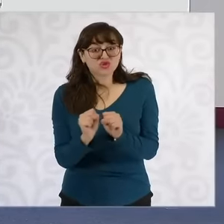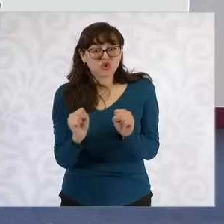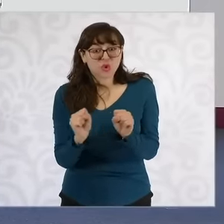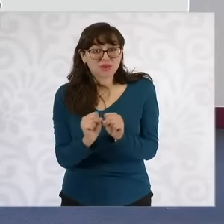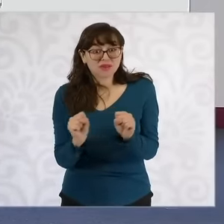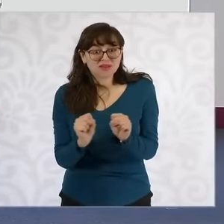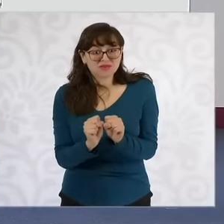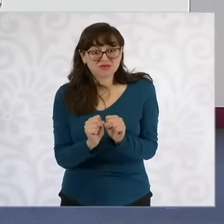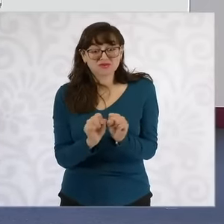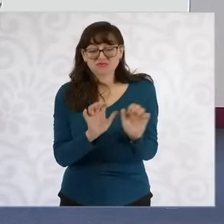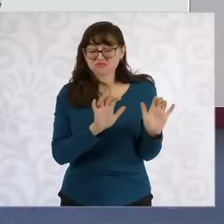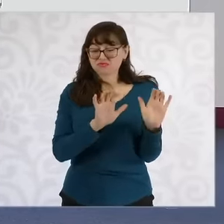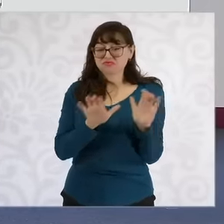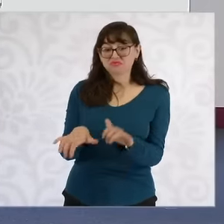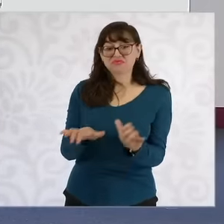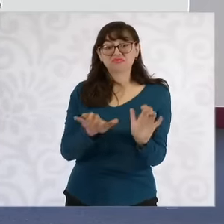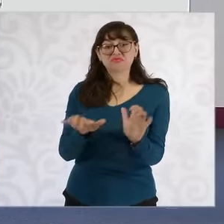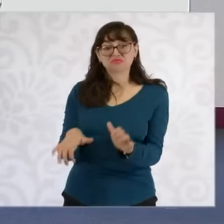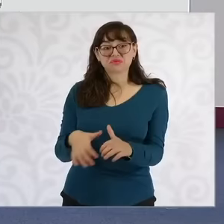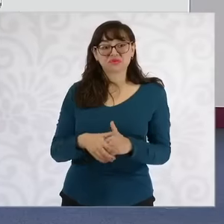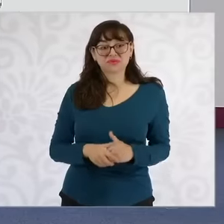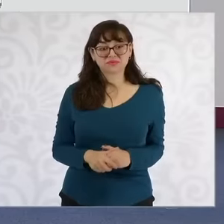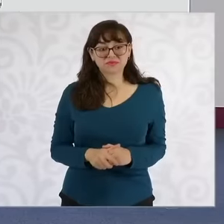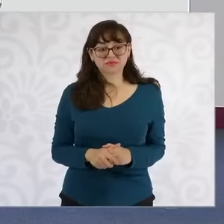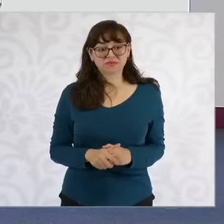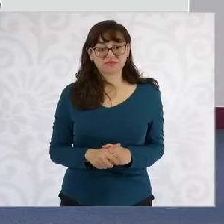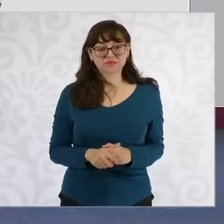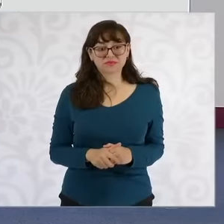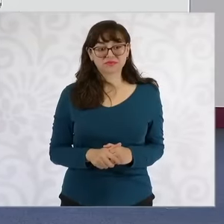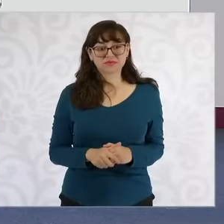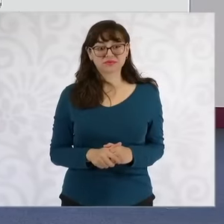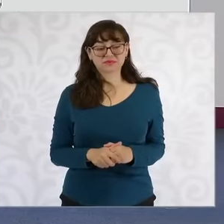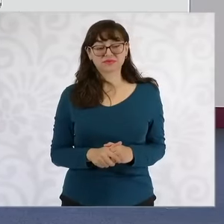judiciales correspondiente a esas entidades.